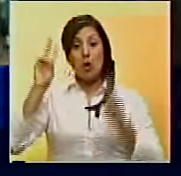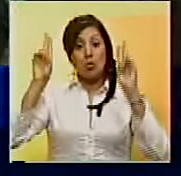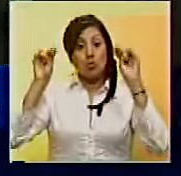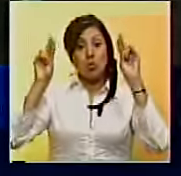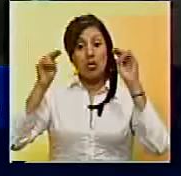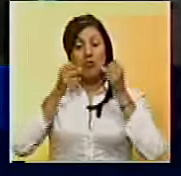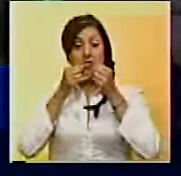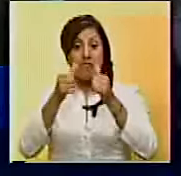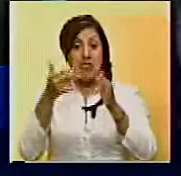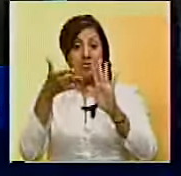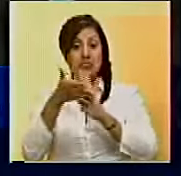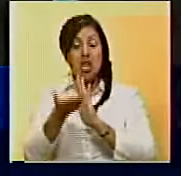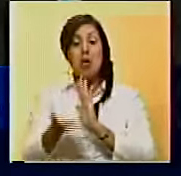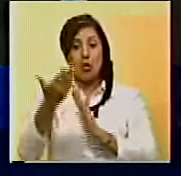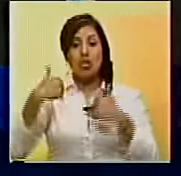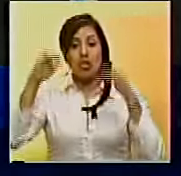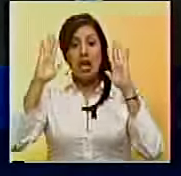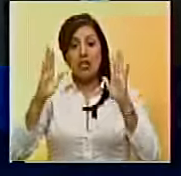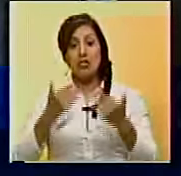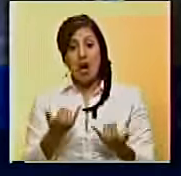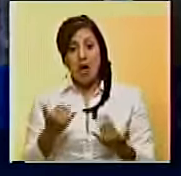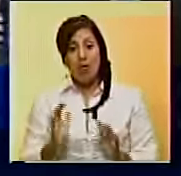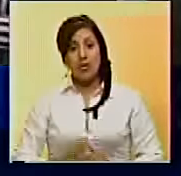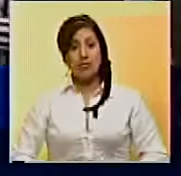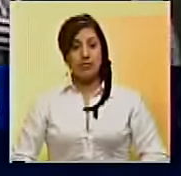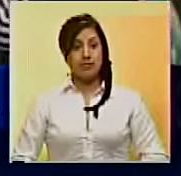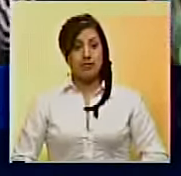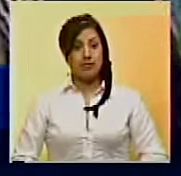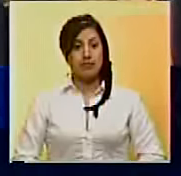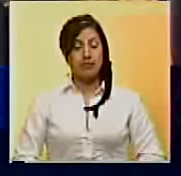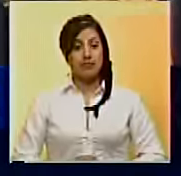suma importancia en la asignación de divisas.